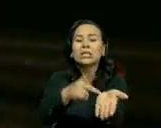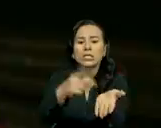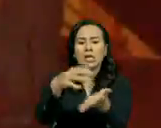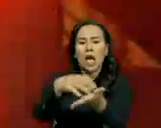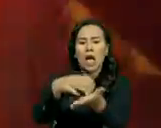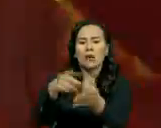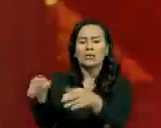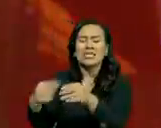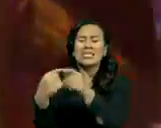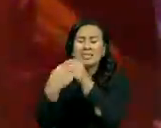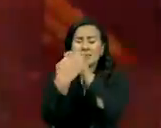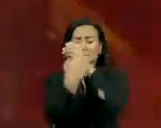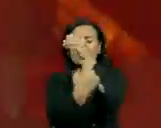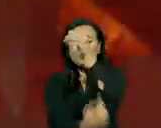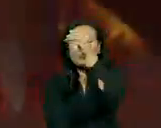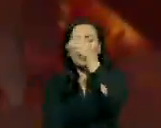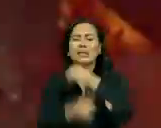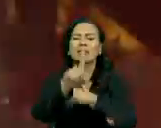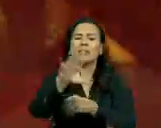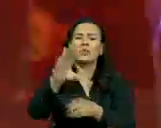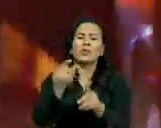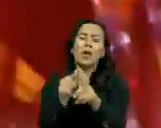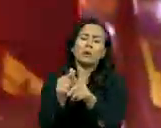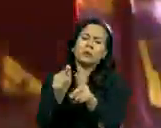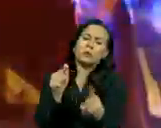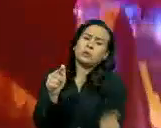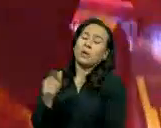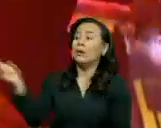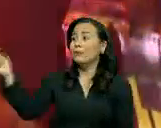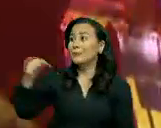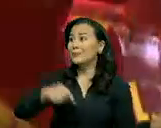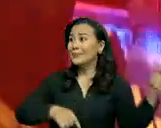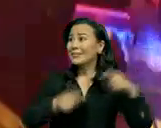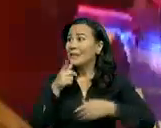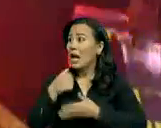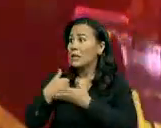metros. Ante la alerta fueron despachados al lugar varios equipos de rescate